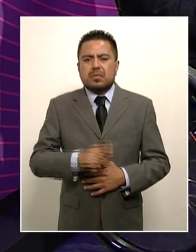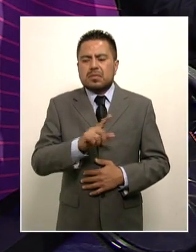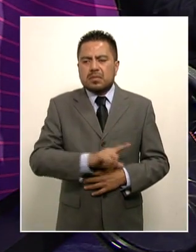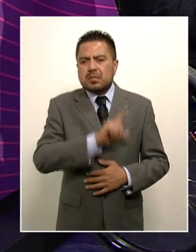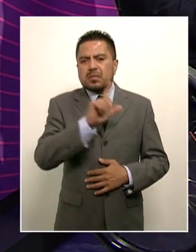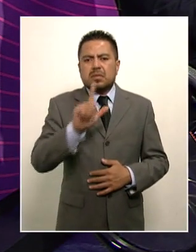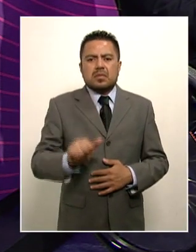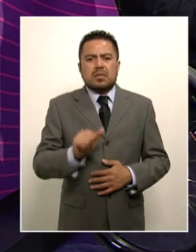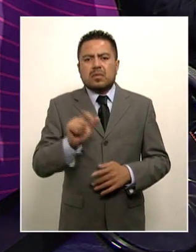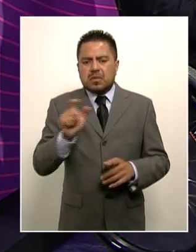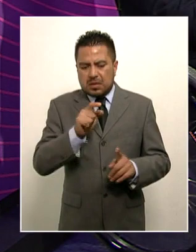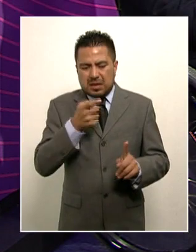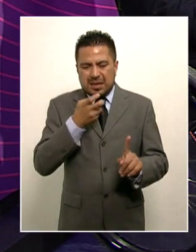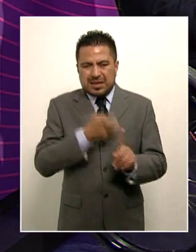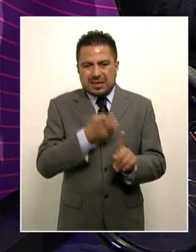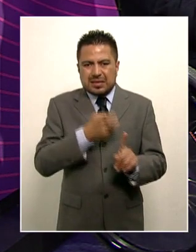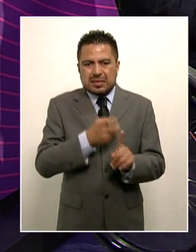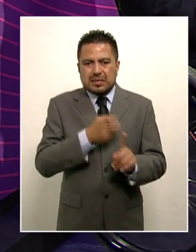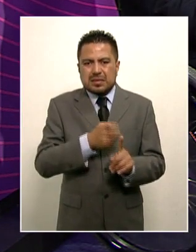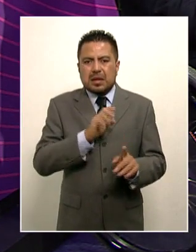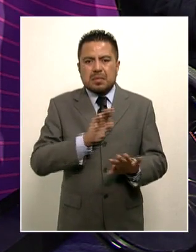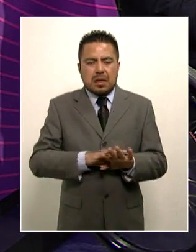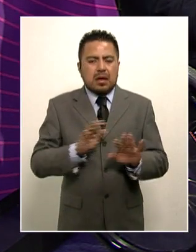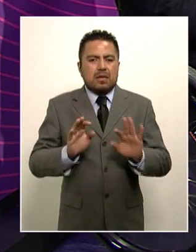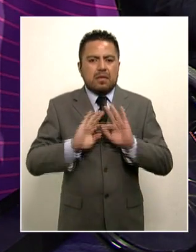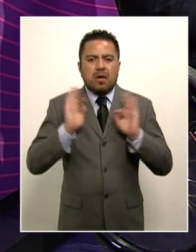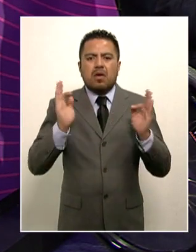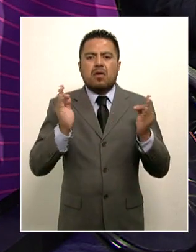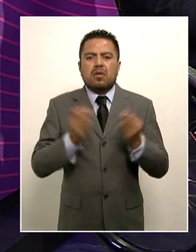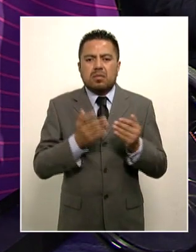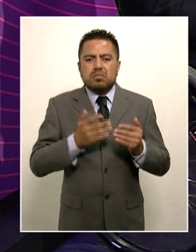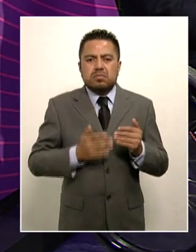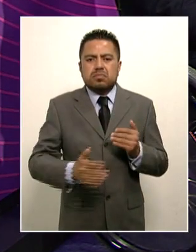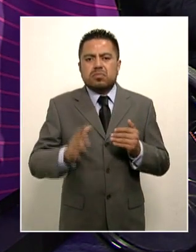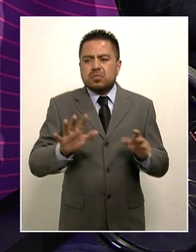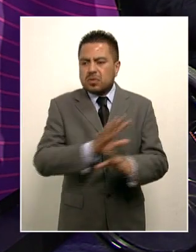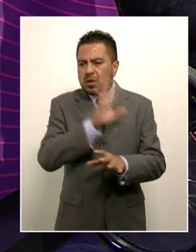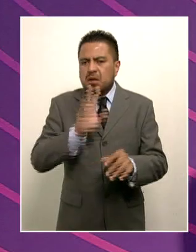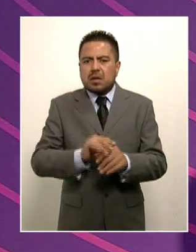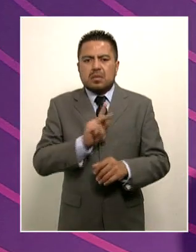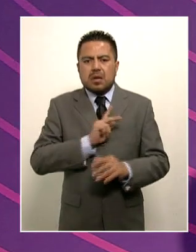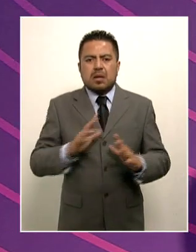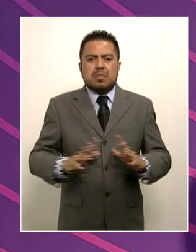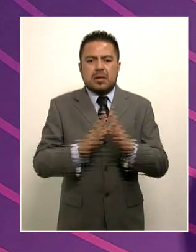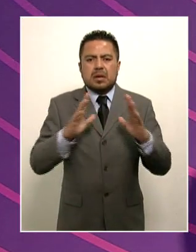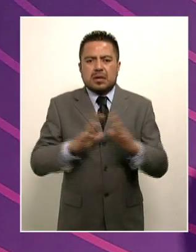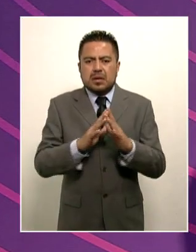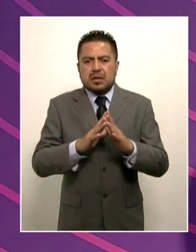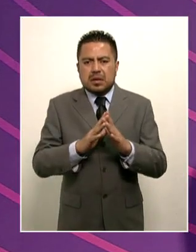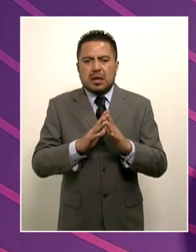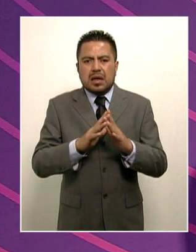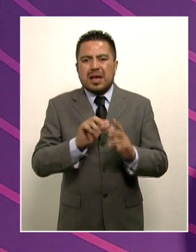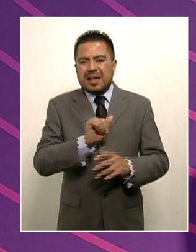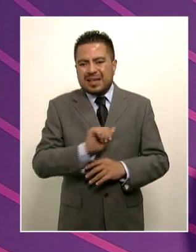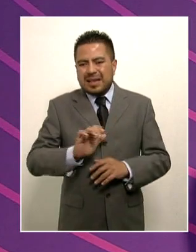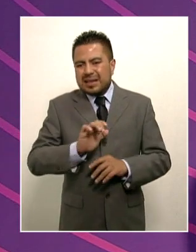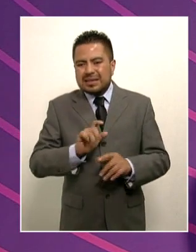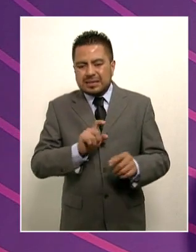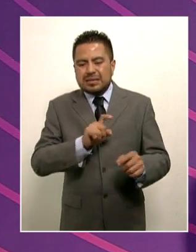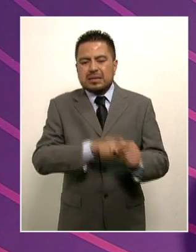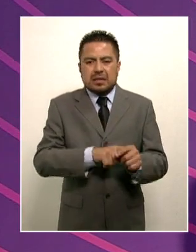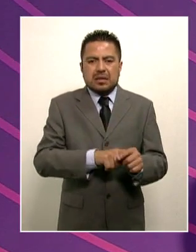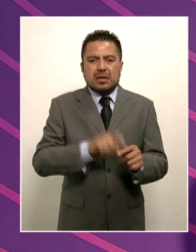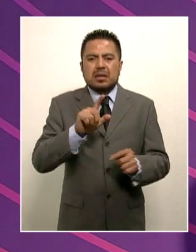Después ya cuando esto se volvió más formal, toda mi participación dentro del activismo, y